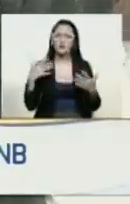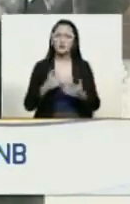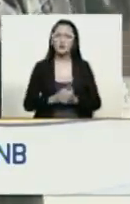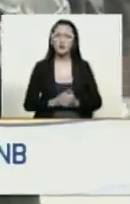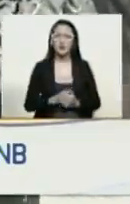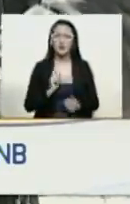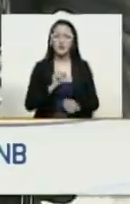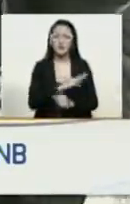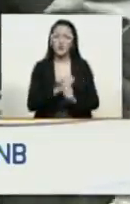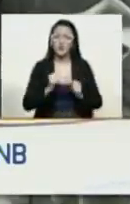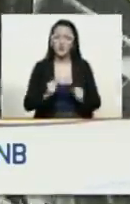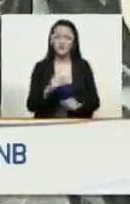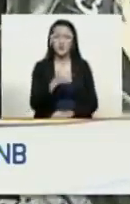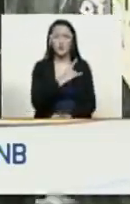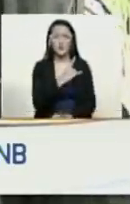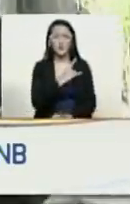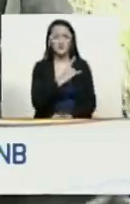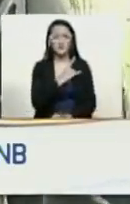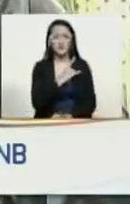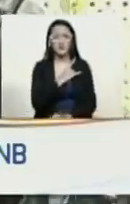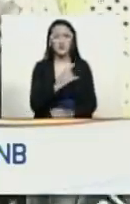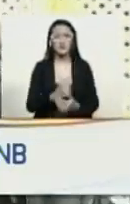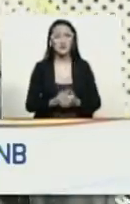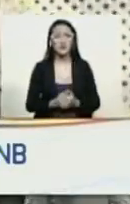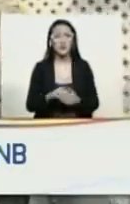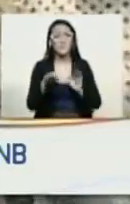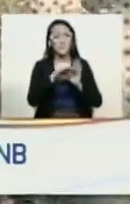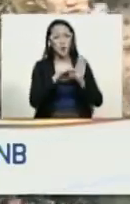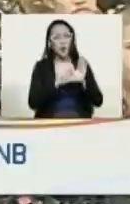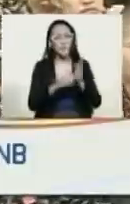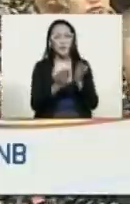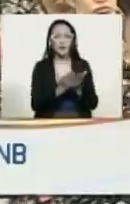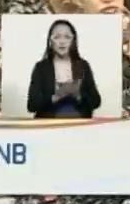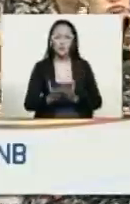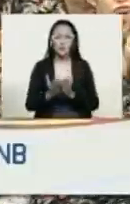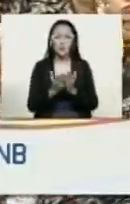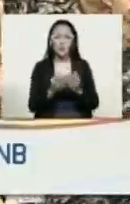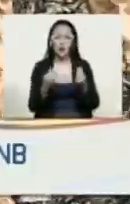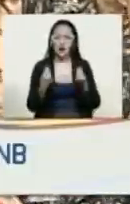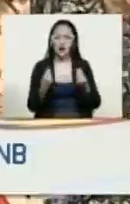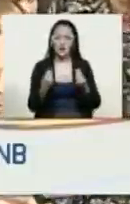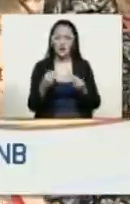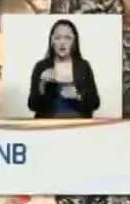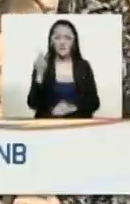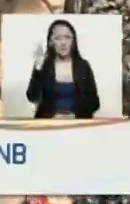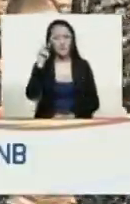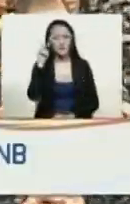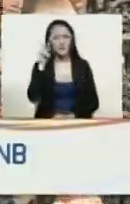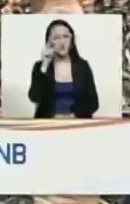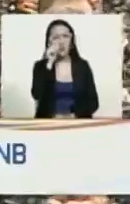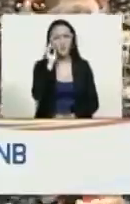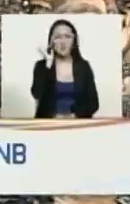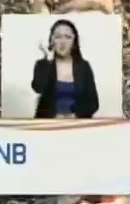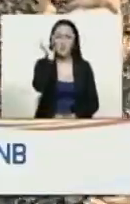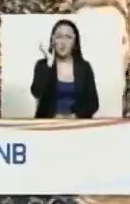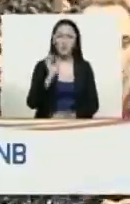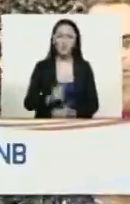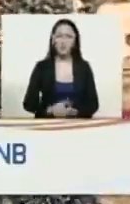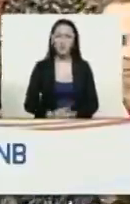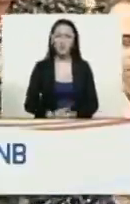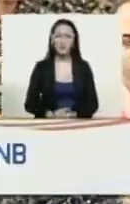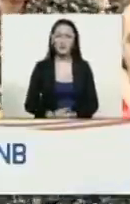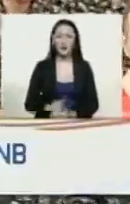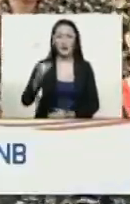Tenemos que fortalecer la universidad, sus programas de estudio, la calidad de sus profesores y profesoras,